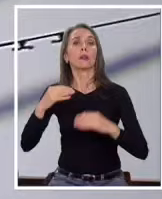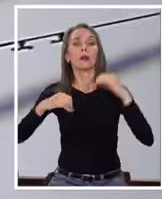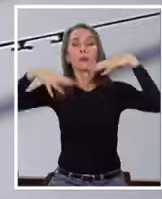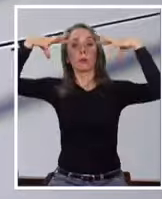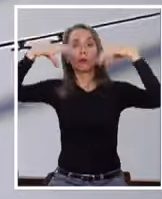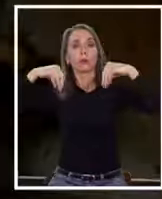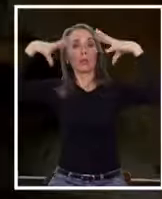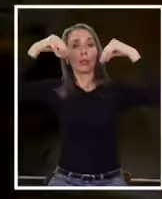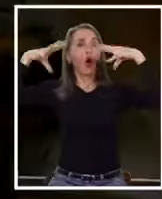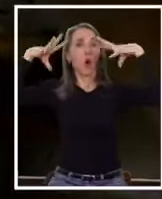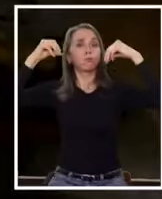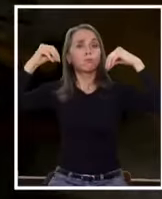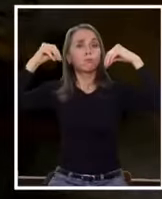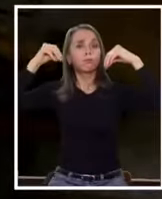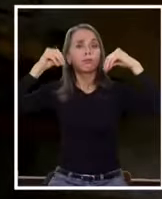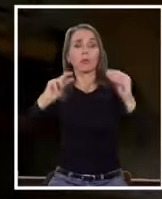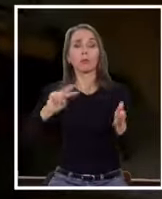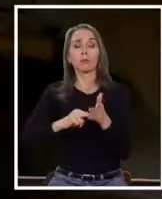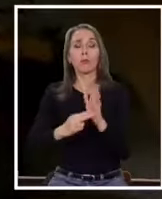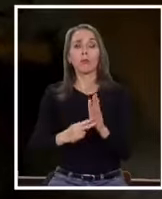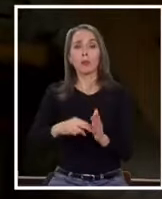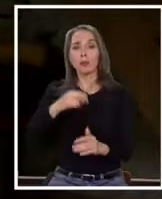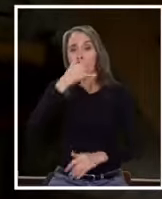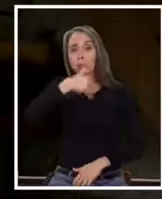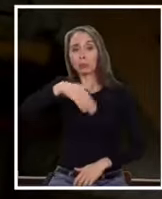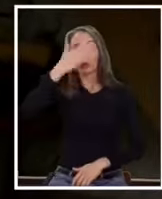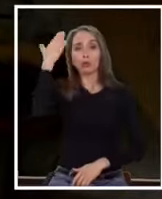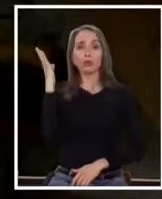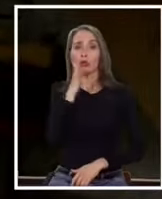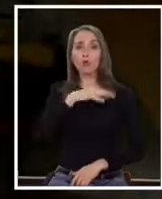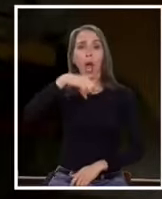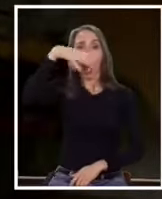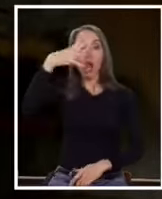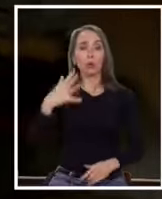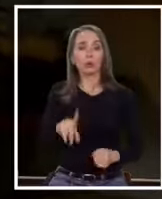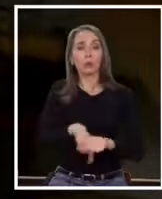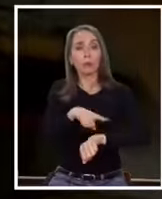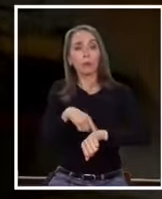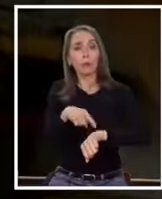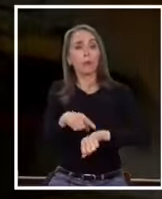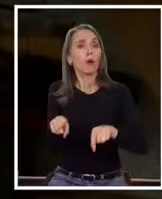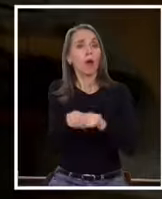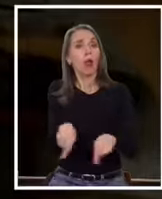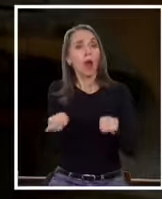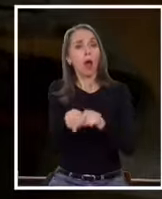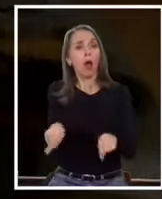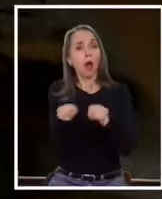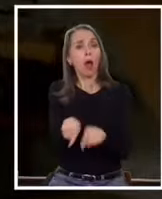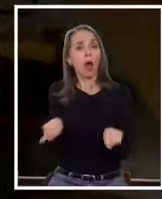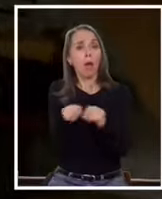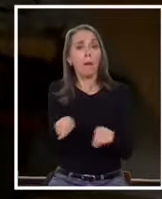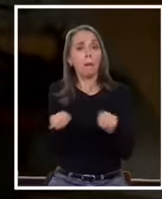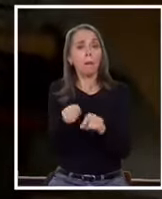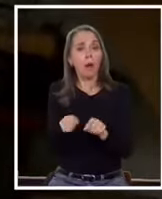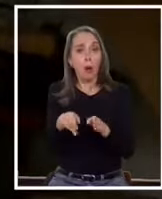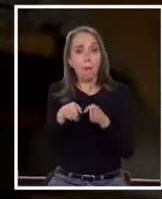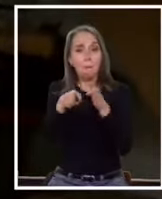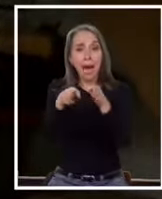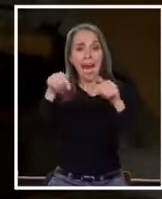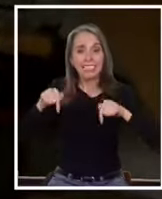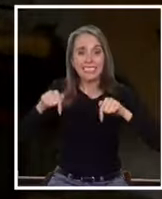Hace rato ya que estamos con este problema de la luz, pues, hace mucho rato, mucho rato. Y siempre pasa lo mismo. Y siempre en este